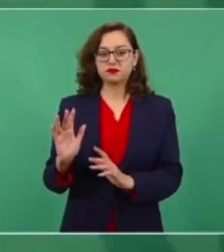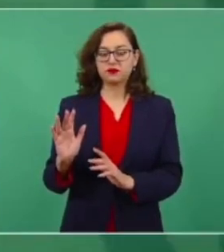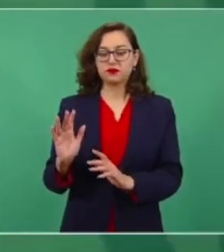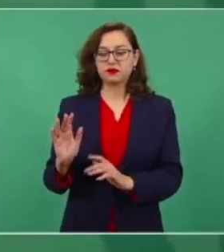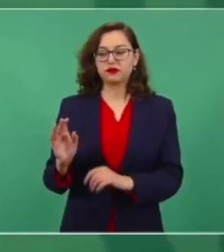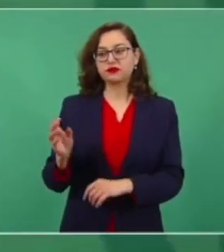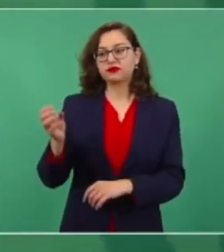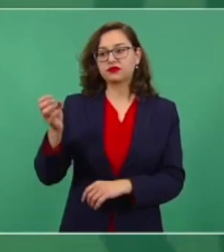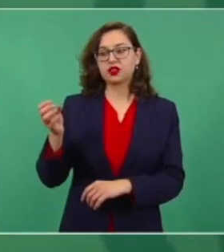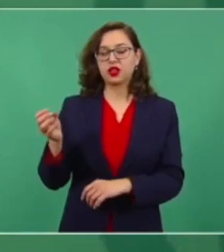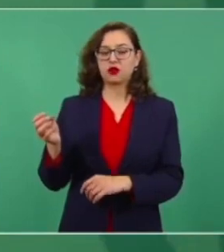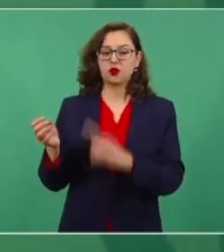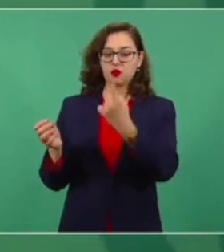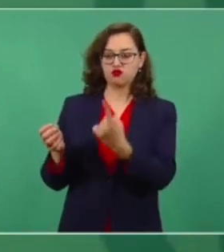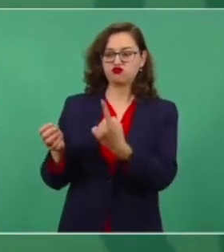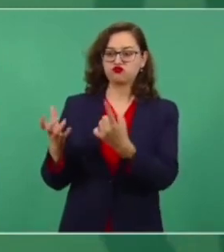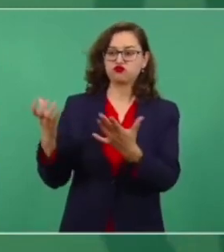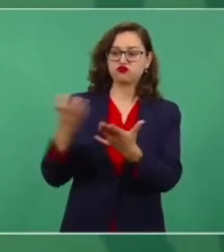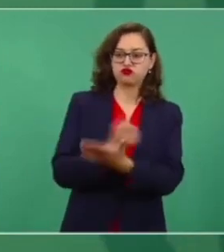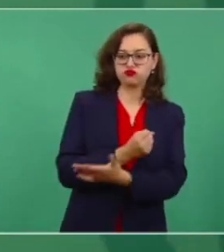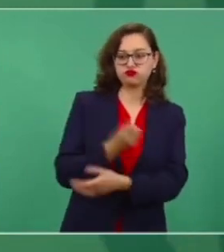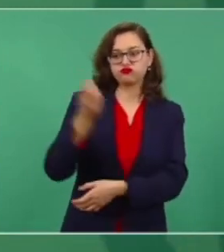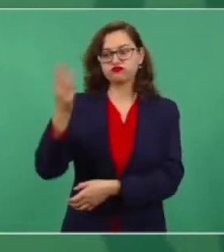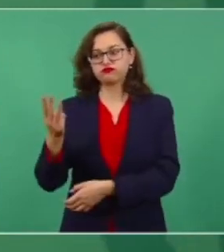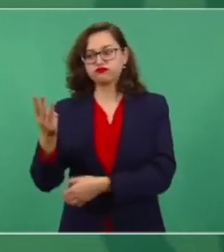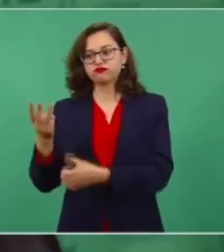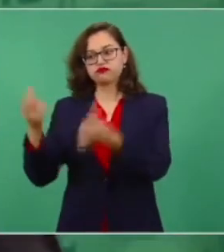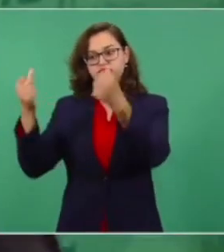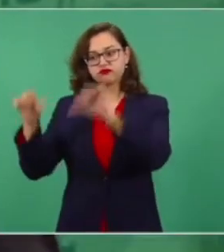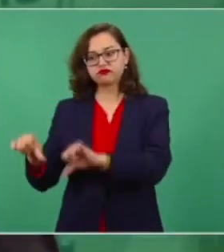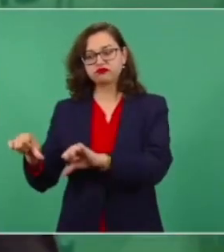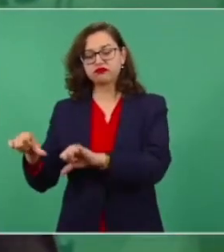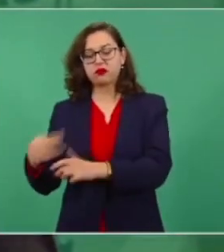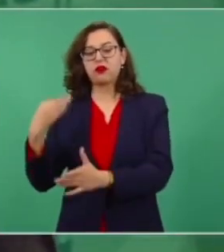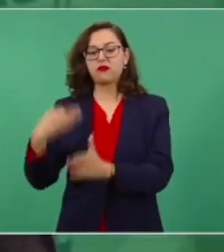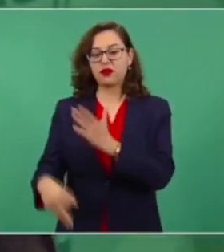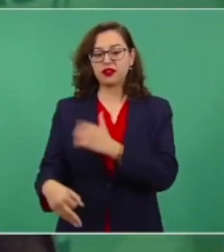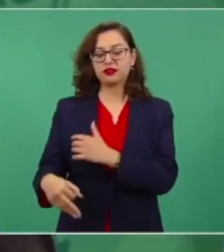contra 1, le falta 1 a Atlanta